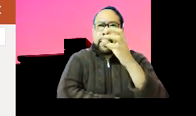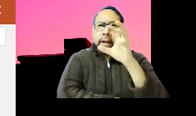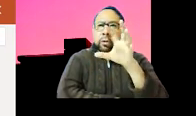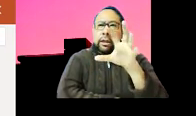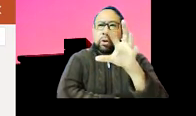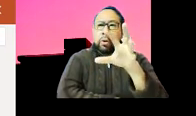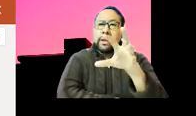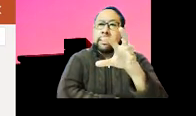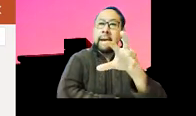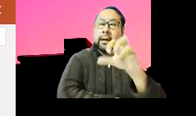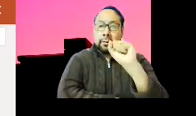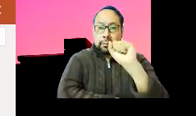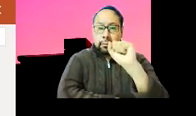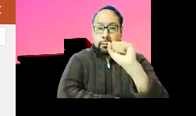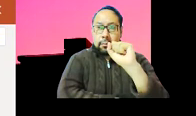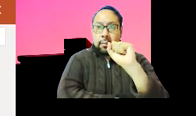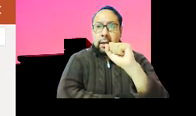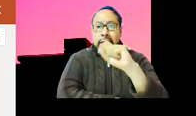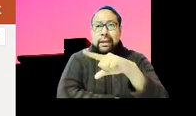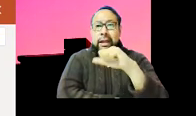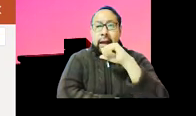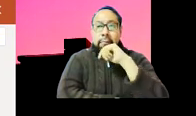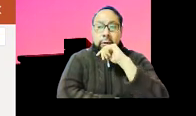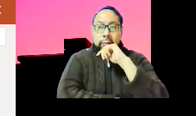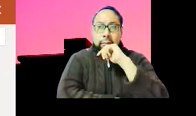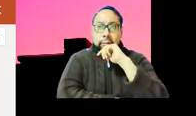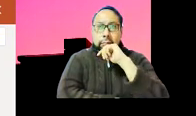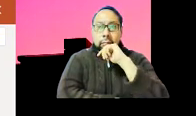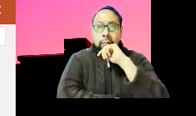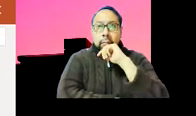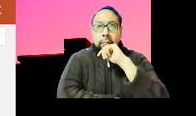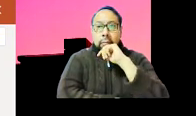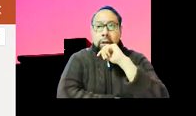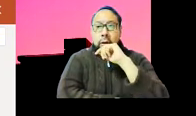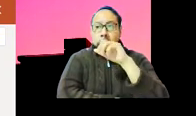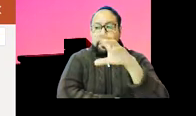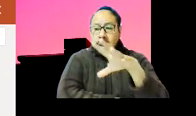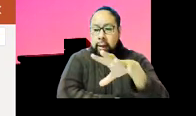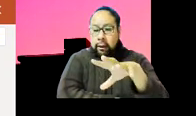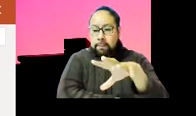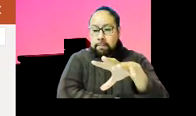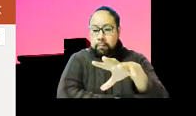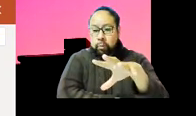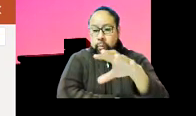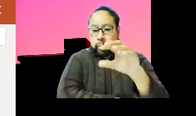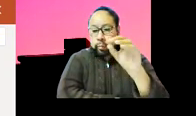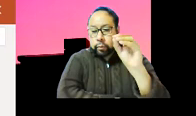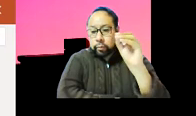me está mandando cierto mensaje. Sin en cambio, yo